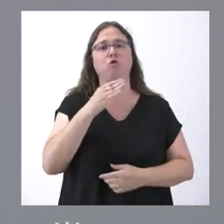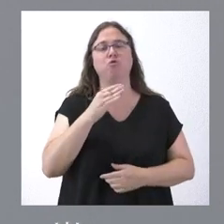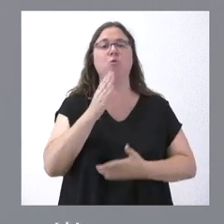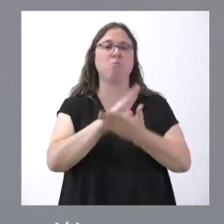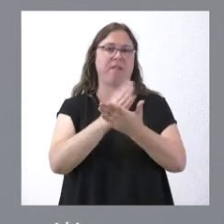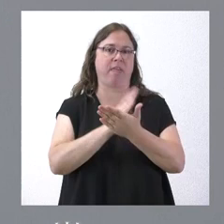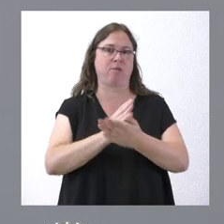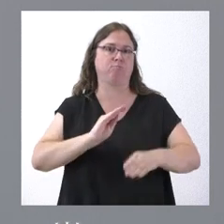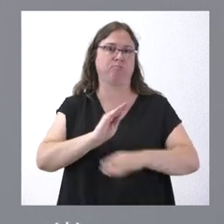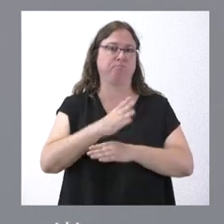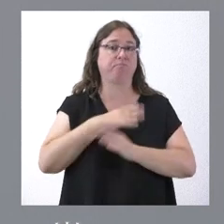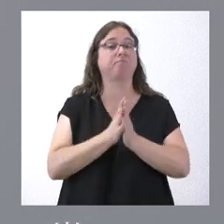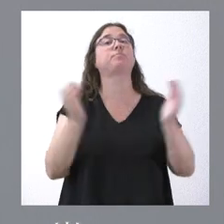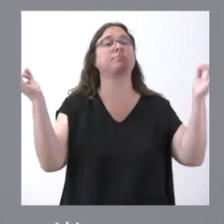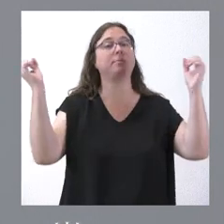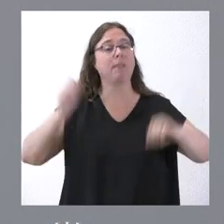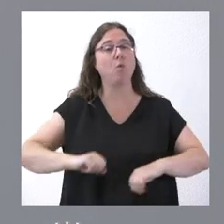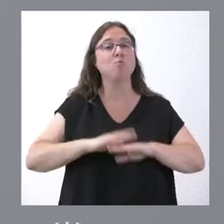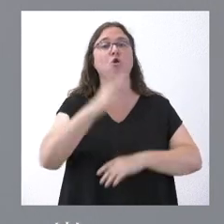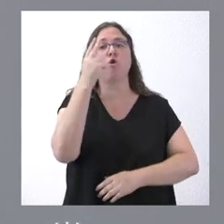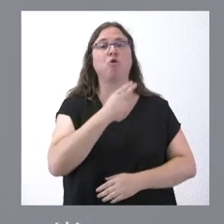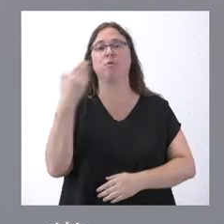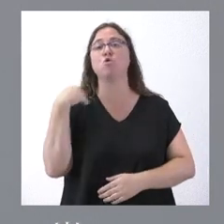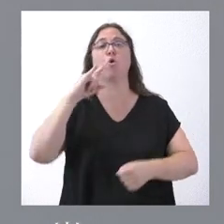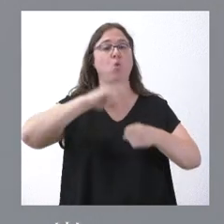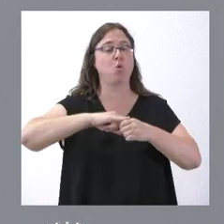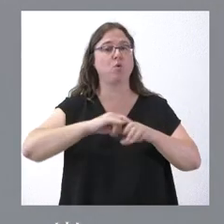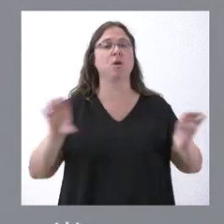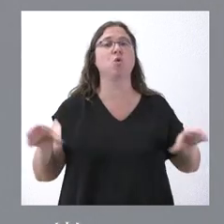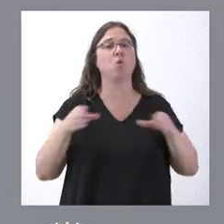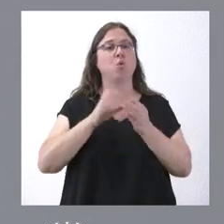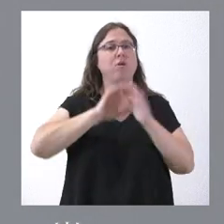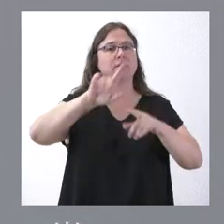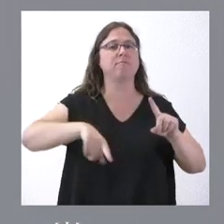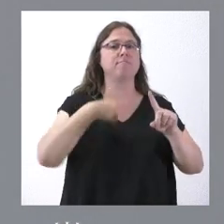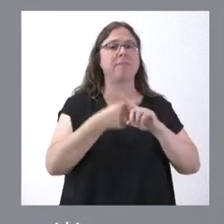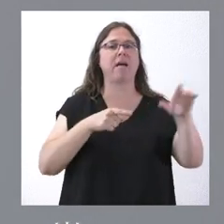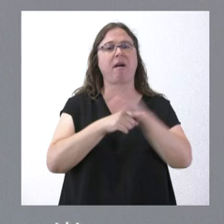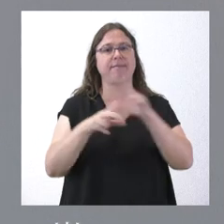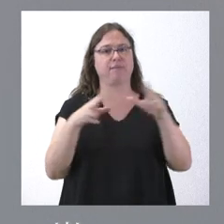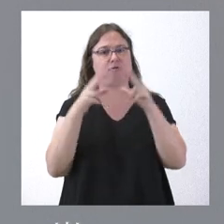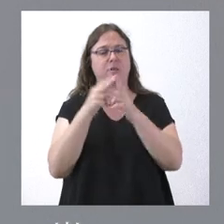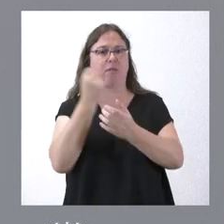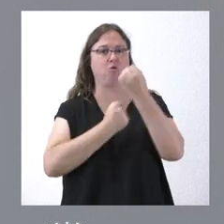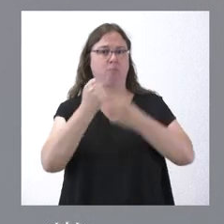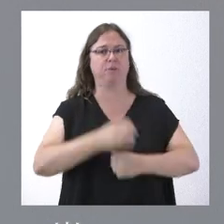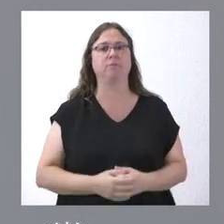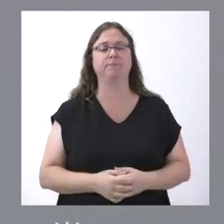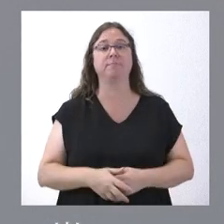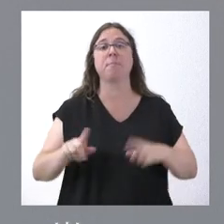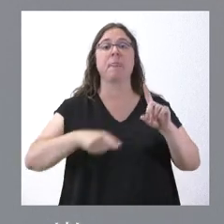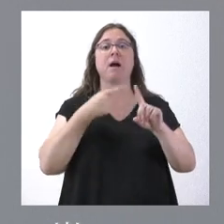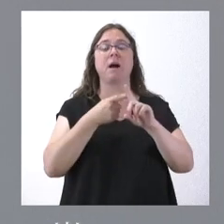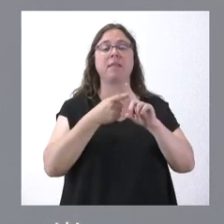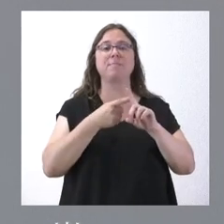mediación. Este acuerdo es fruto del compromiso adquirido el pasado lunes entre la Junta de Castilla y León y los agentes sociales y económicos. Además, se amplía